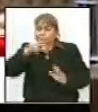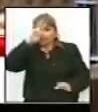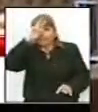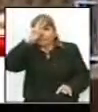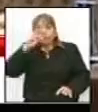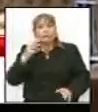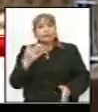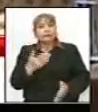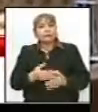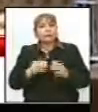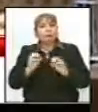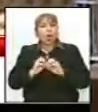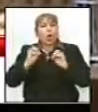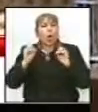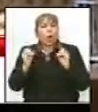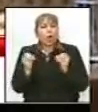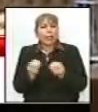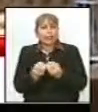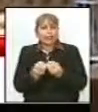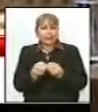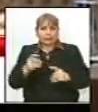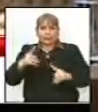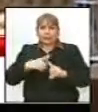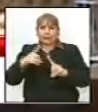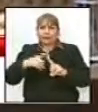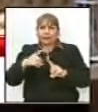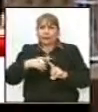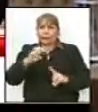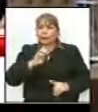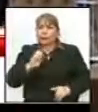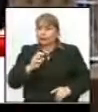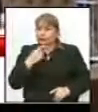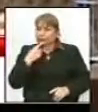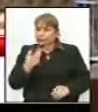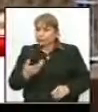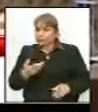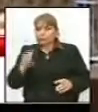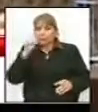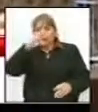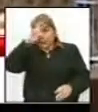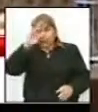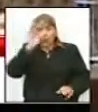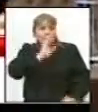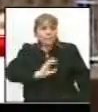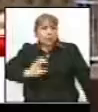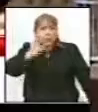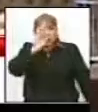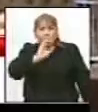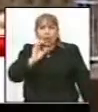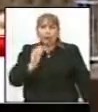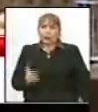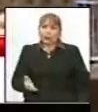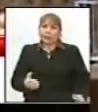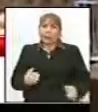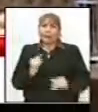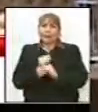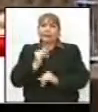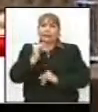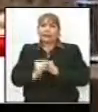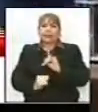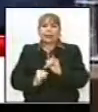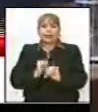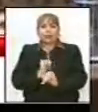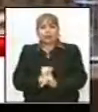contra organizaciones terroristas y el Perú buscaba que internacionalmente sea